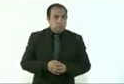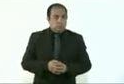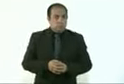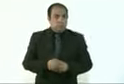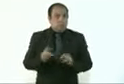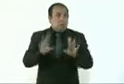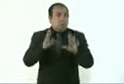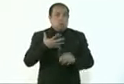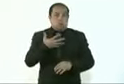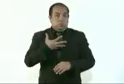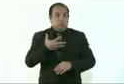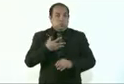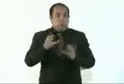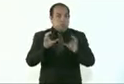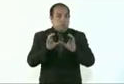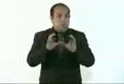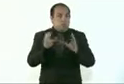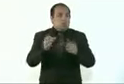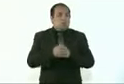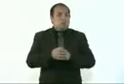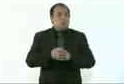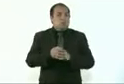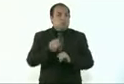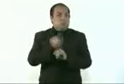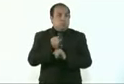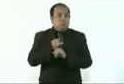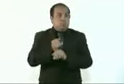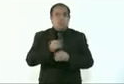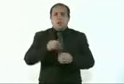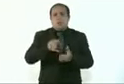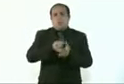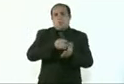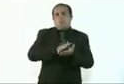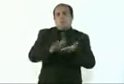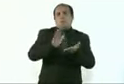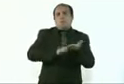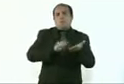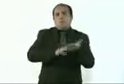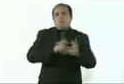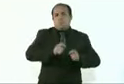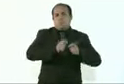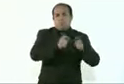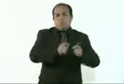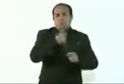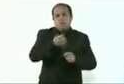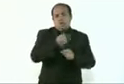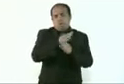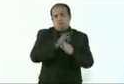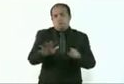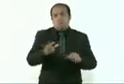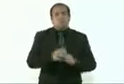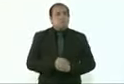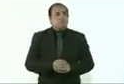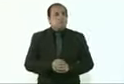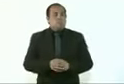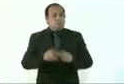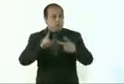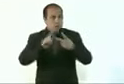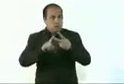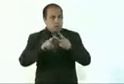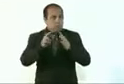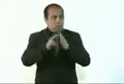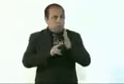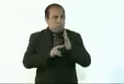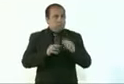no contar con el certificado digital, pues con el papelito que les dieron, con eso será suficiente. Y el segundo